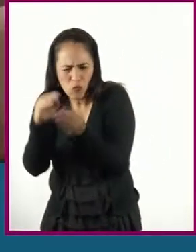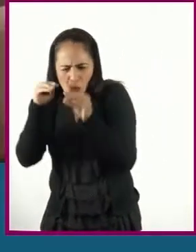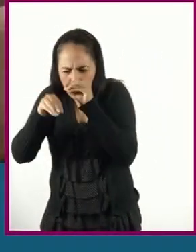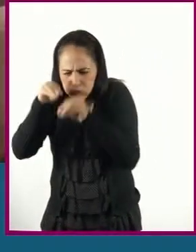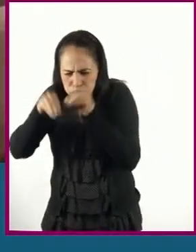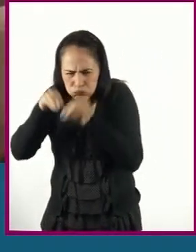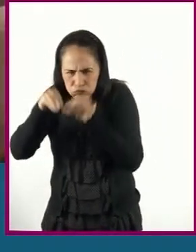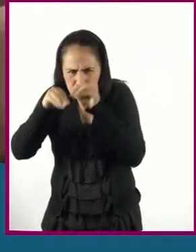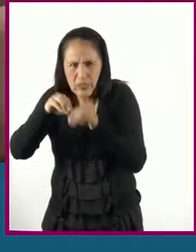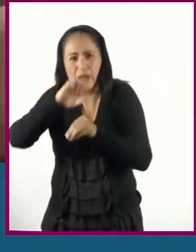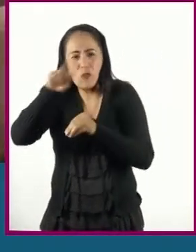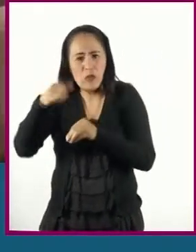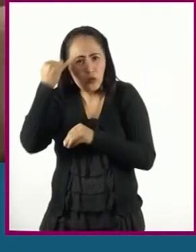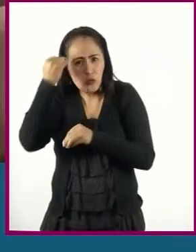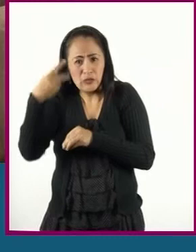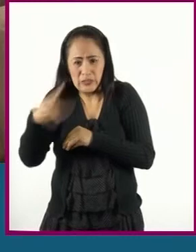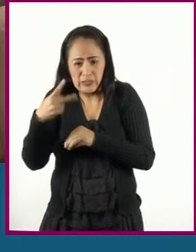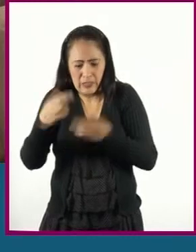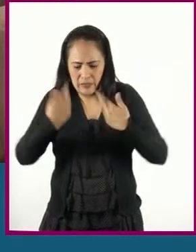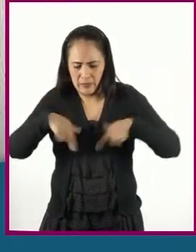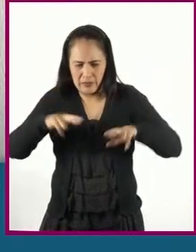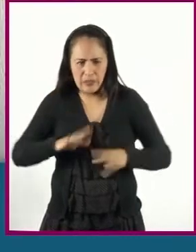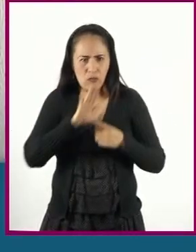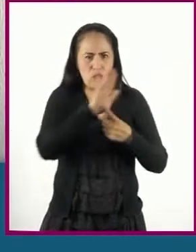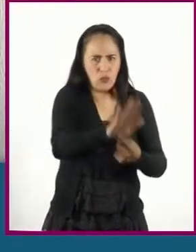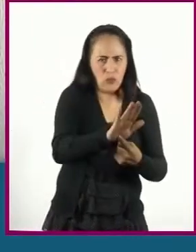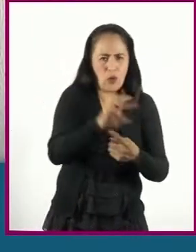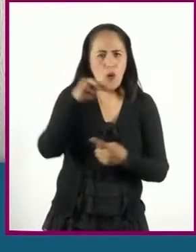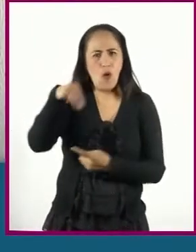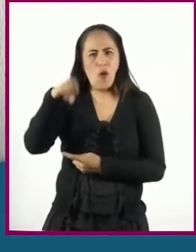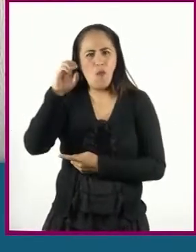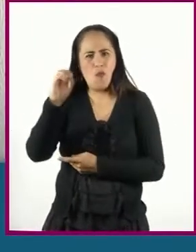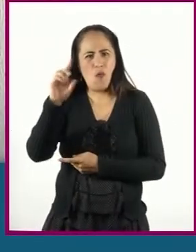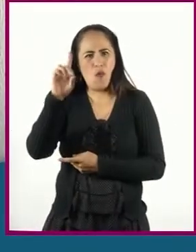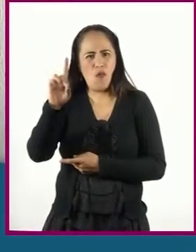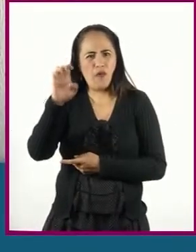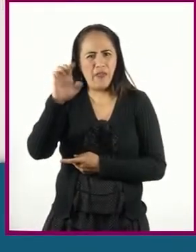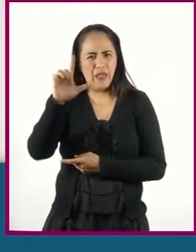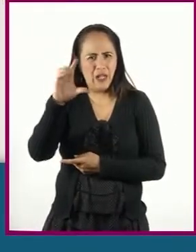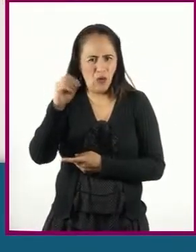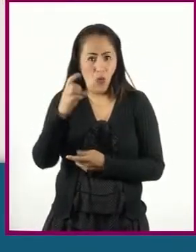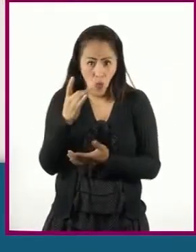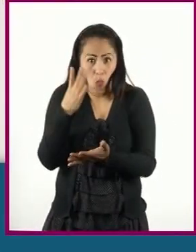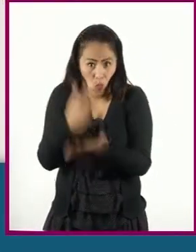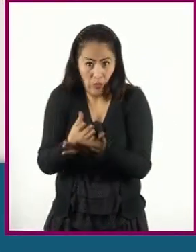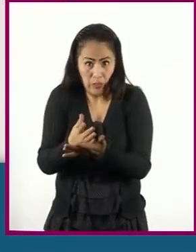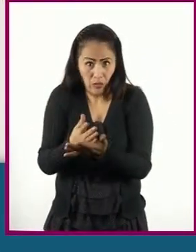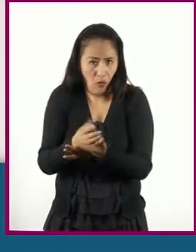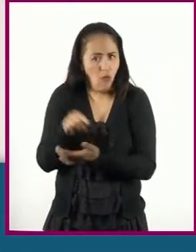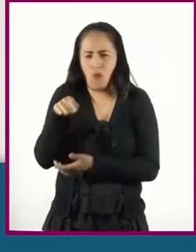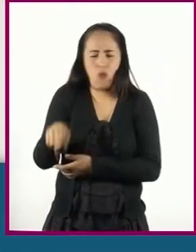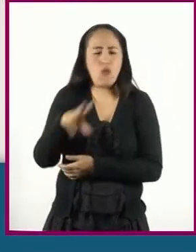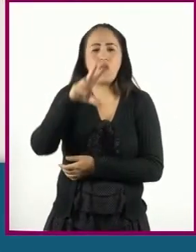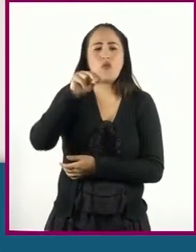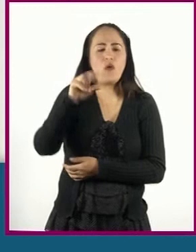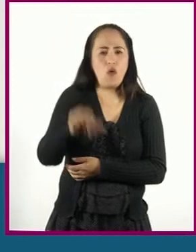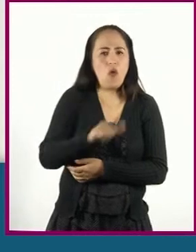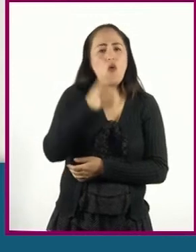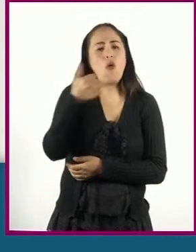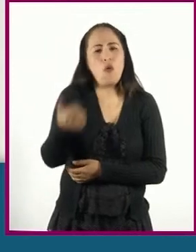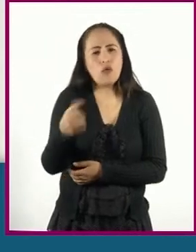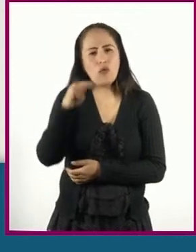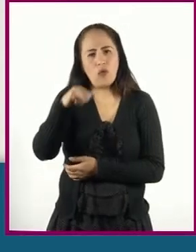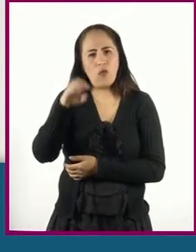demás. A esto se le conoce como modelo. Sin embargo, hay otro tipo de modelos. Por ejemplo, los modelos